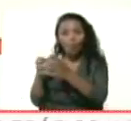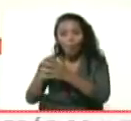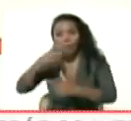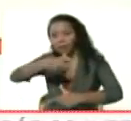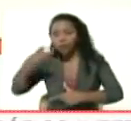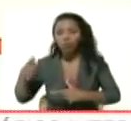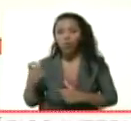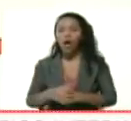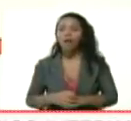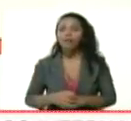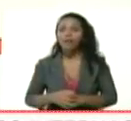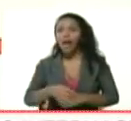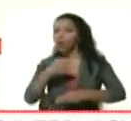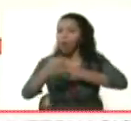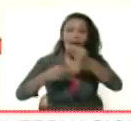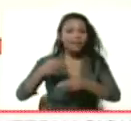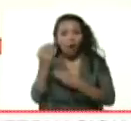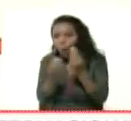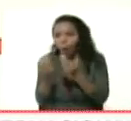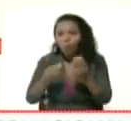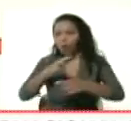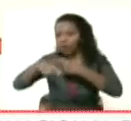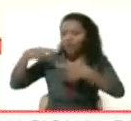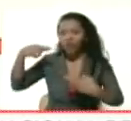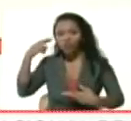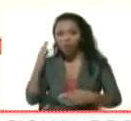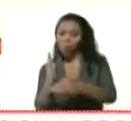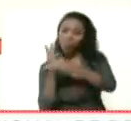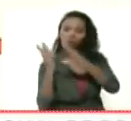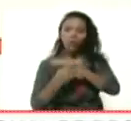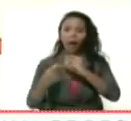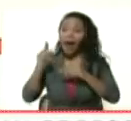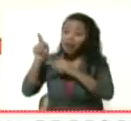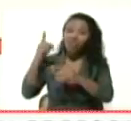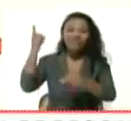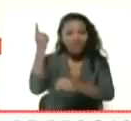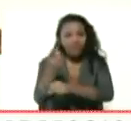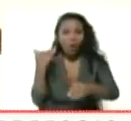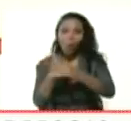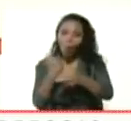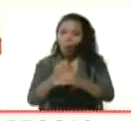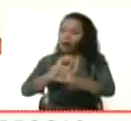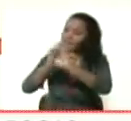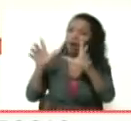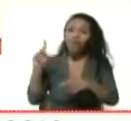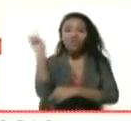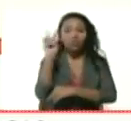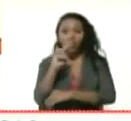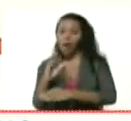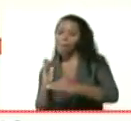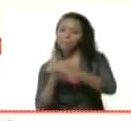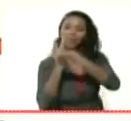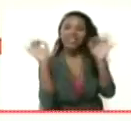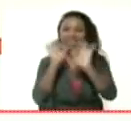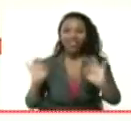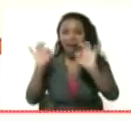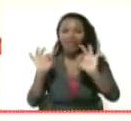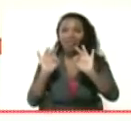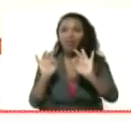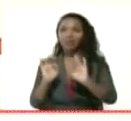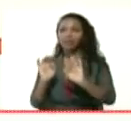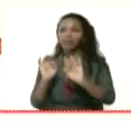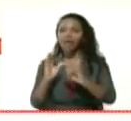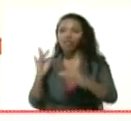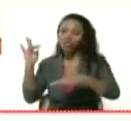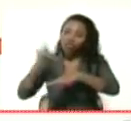cómo hacer con la Revolución Bolivariana. Deberían tener muy claro, Venezuela no la para nadie, la Revolución Bolivariana no la para